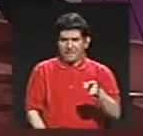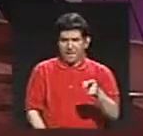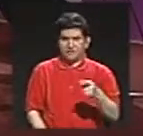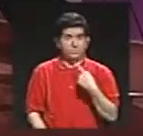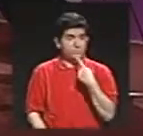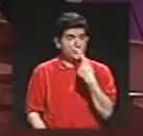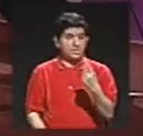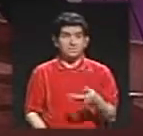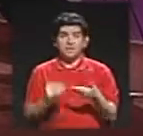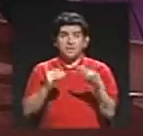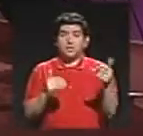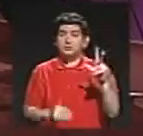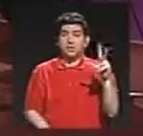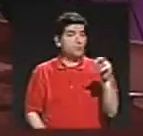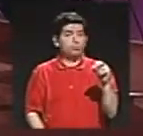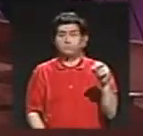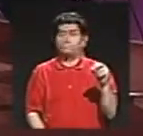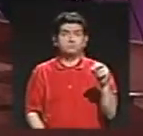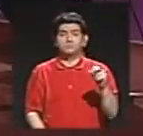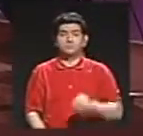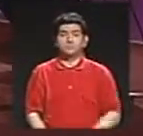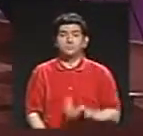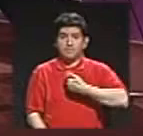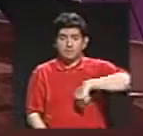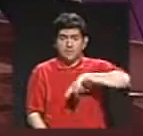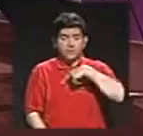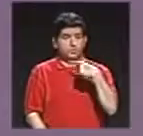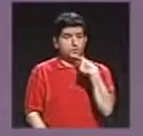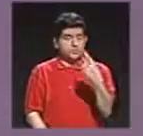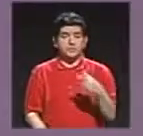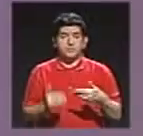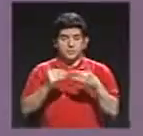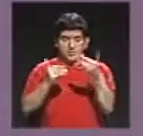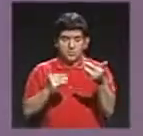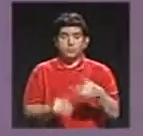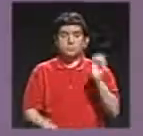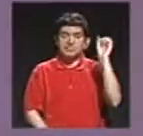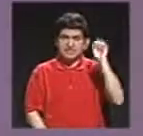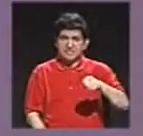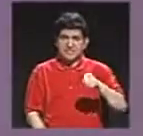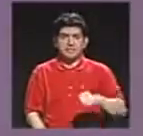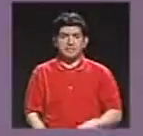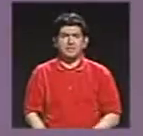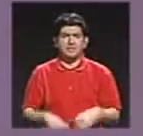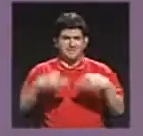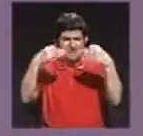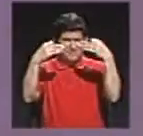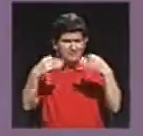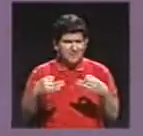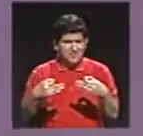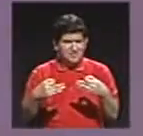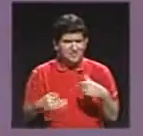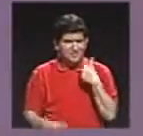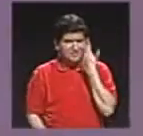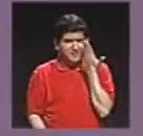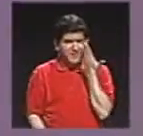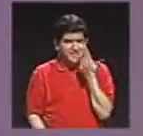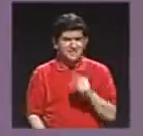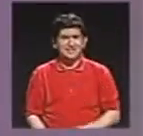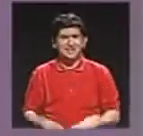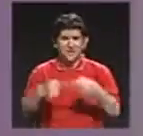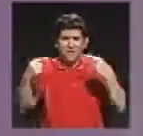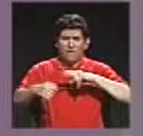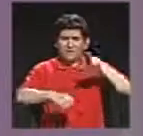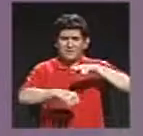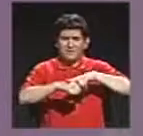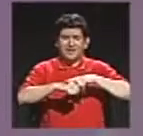empezar a decir algunas cosas no Y por ejemplo para nosotras decirnos muchas cosas que sí no es una decisión eh fácil nadar contra